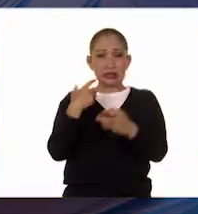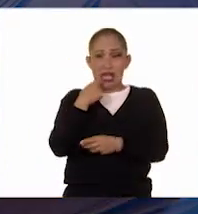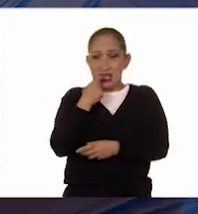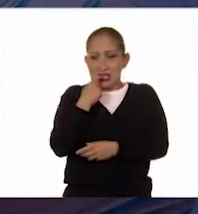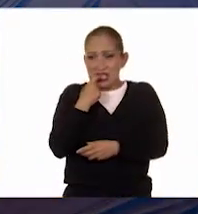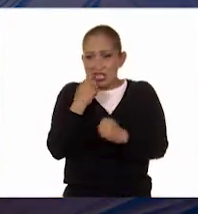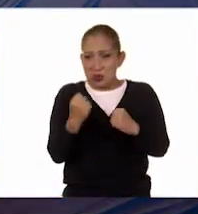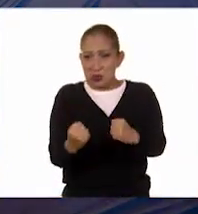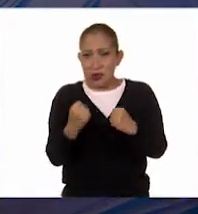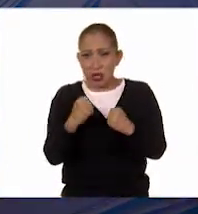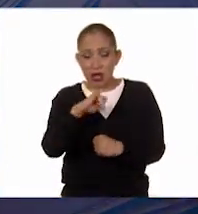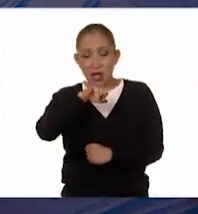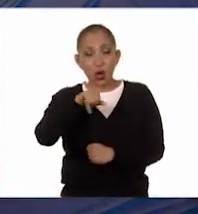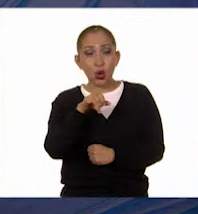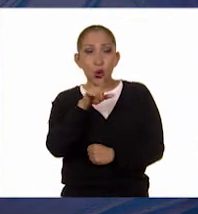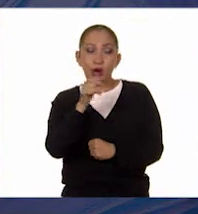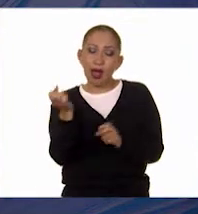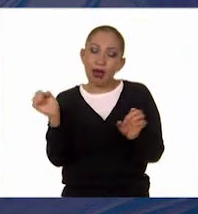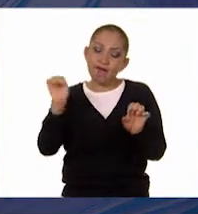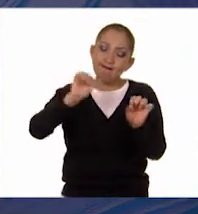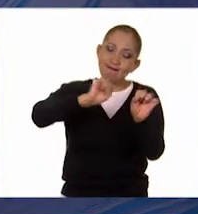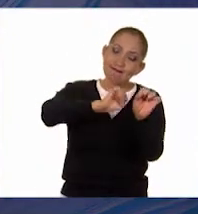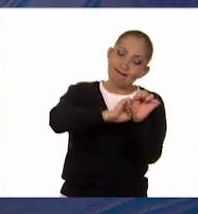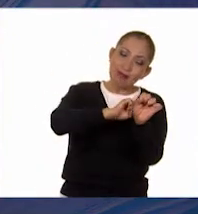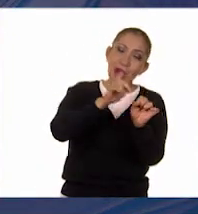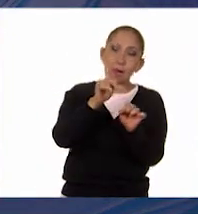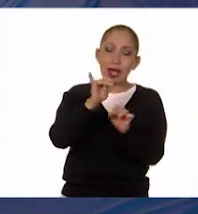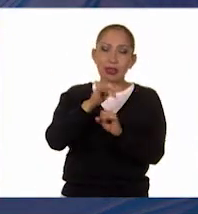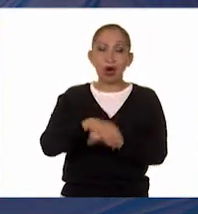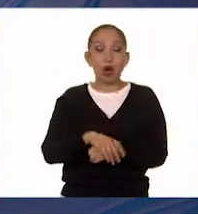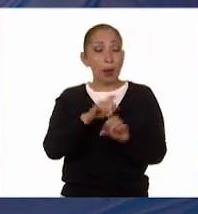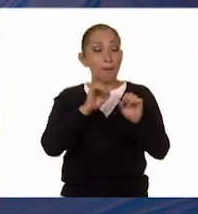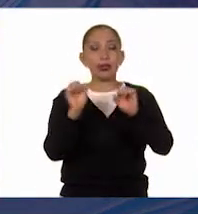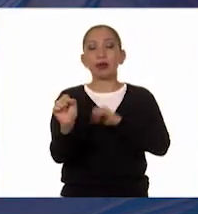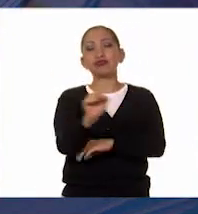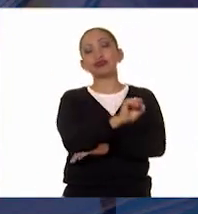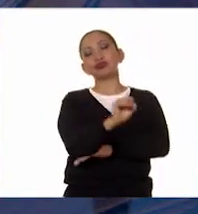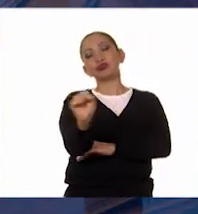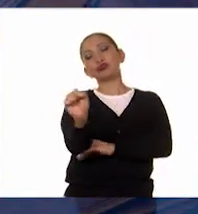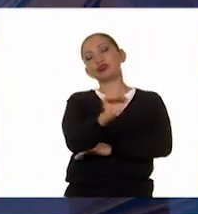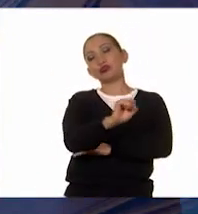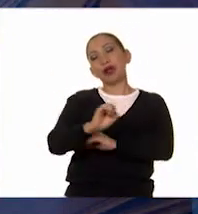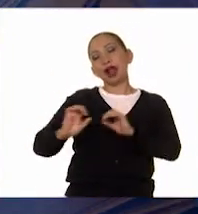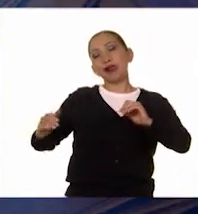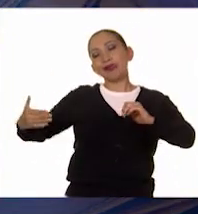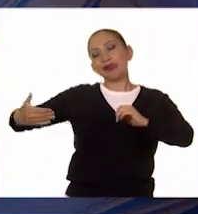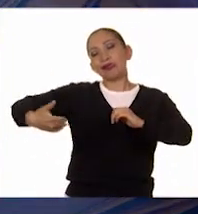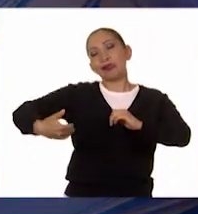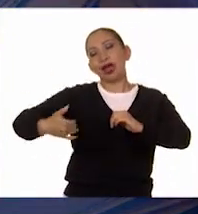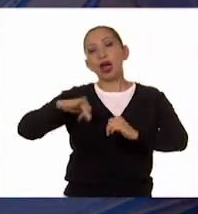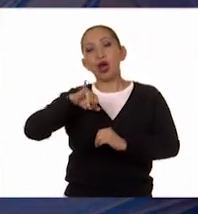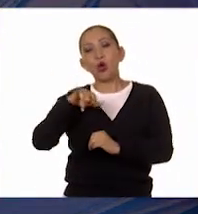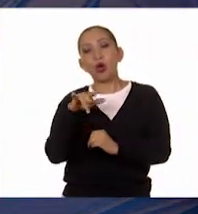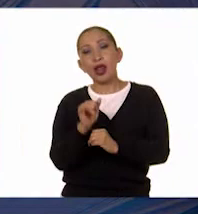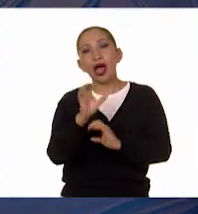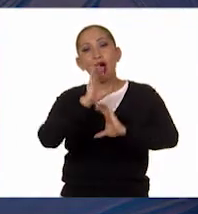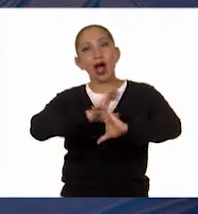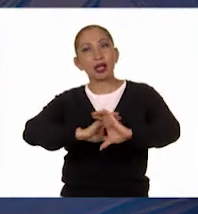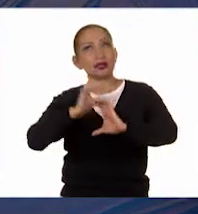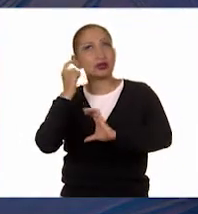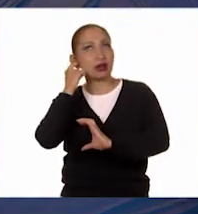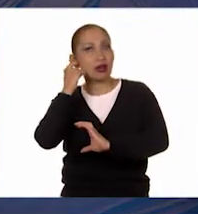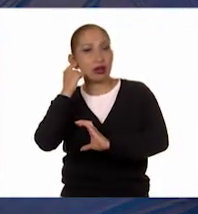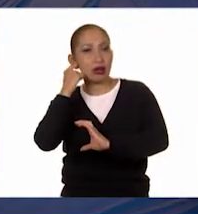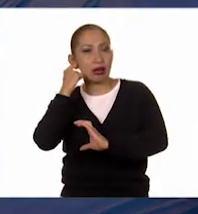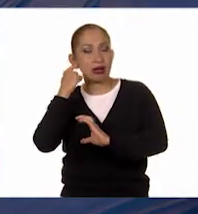celos. Julia reclinaba la cabeza en el hombro de Pedro. Pedro conducía con una mano para abrazar a Julia. Una canción de entonces